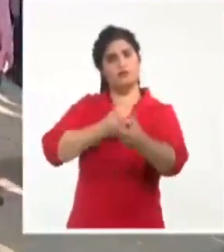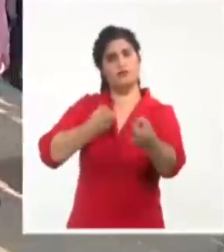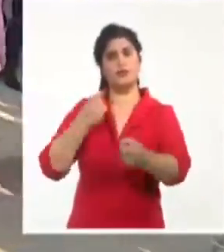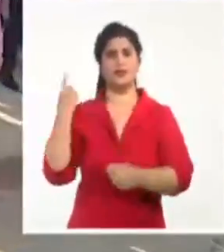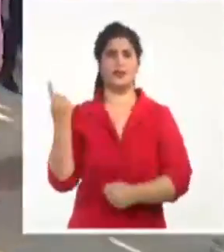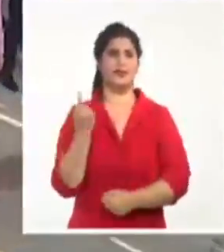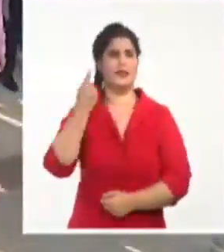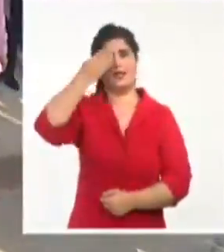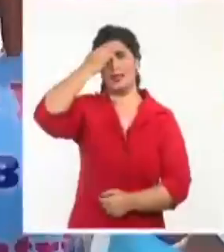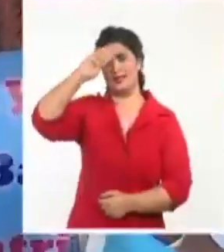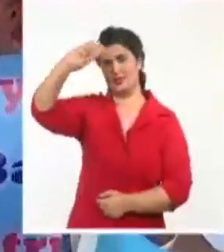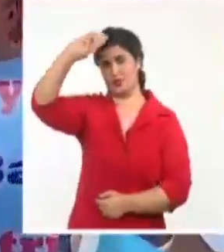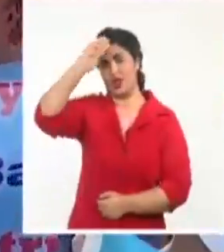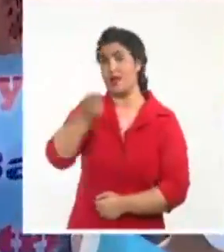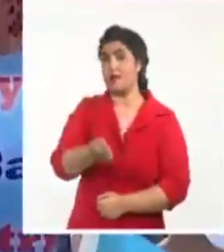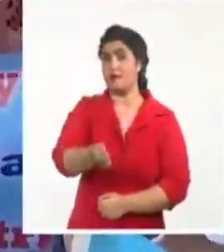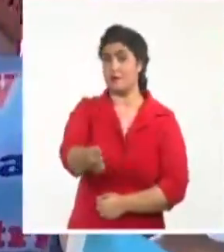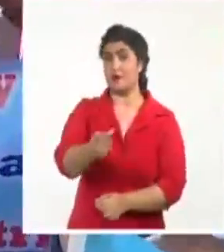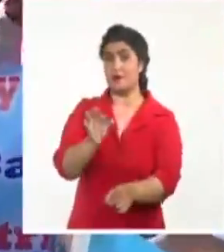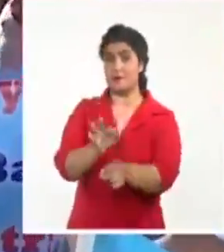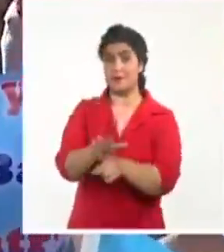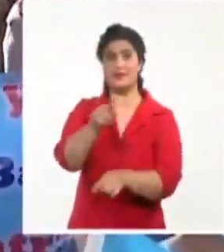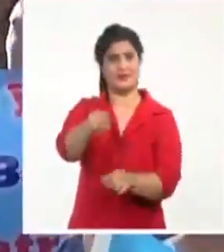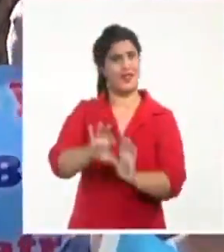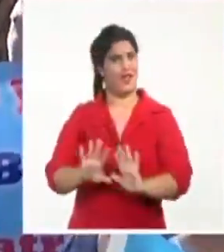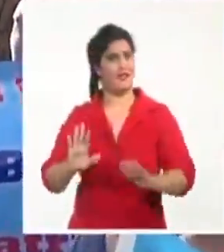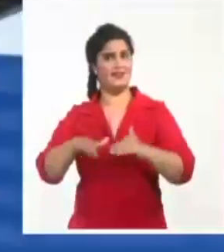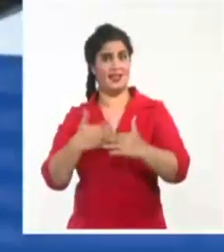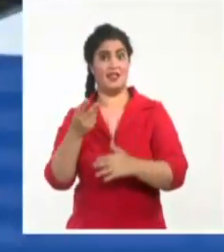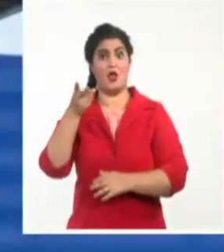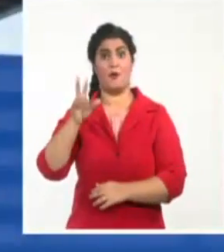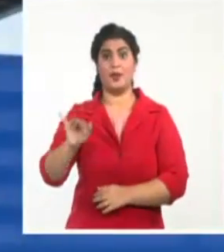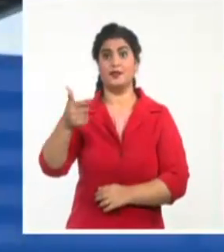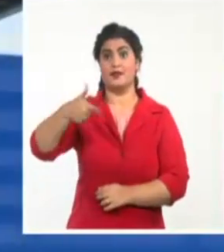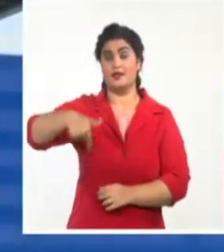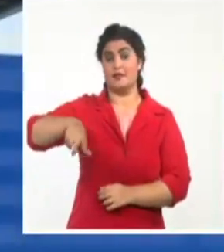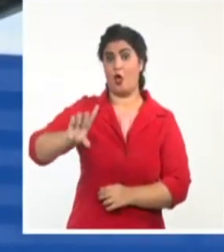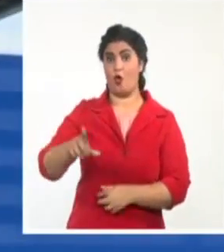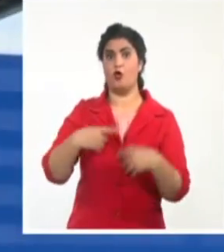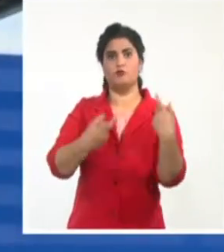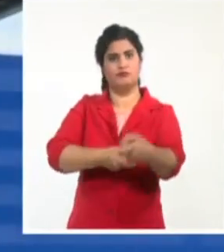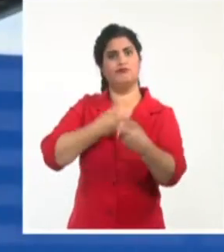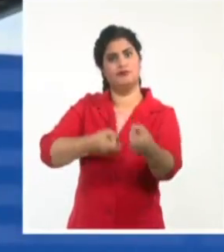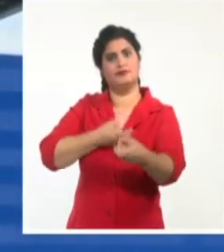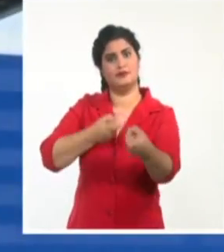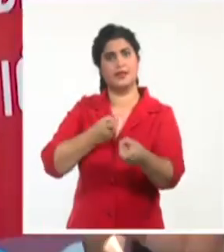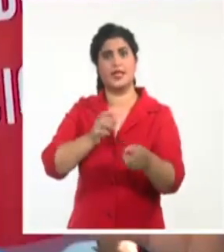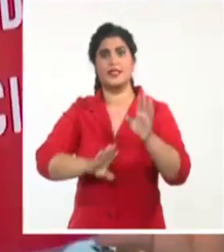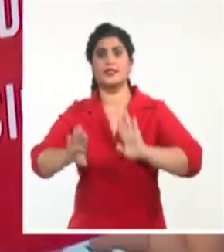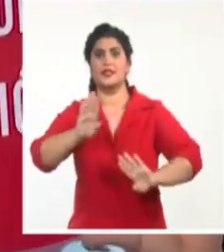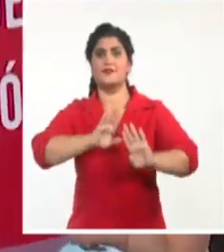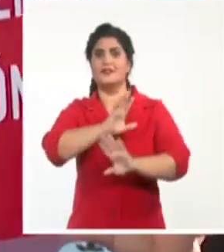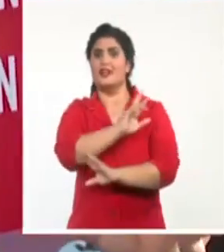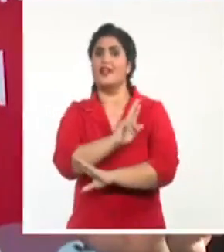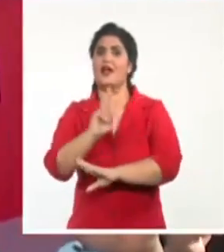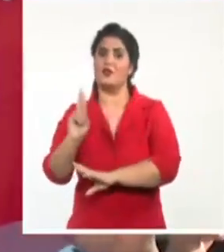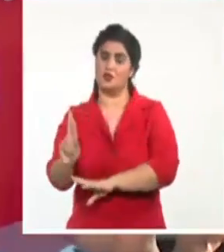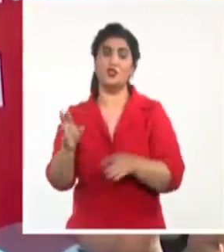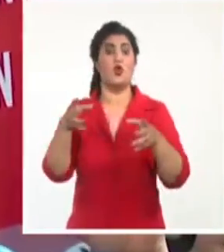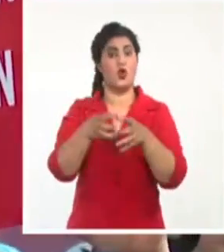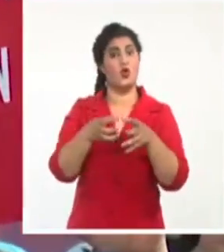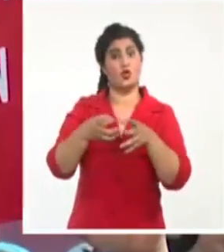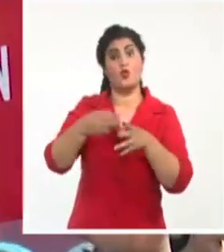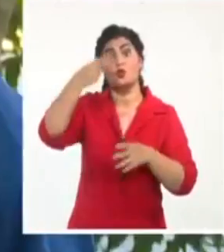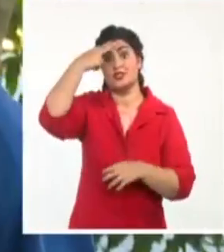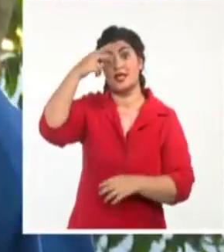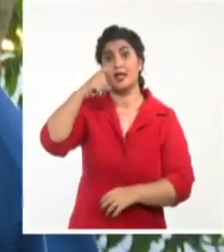En vísperas, el 26 de julio, el pueblo de San Antonio de los Baños en Artemisa le pone corazón a la patria para ratificar su compromiso con la